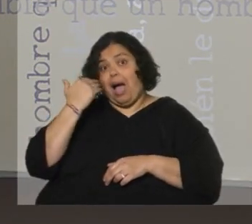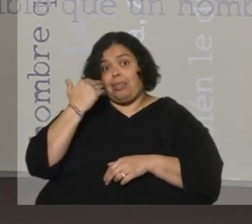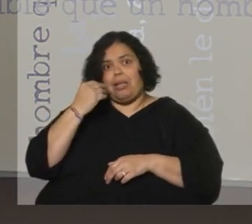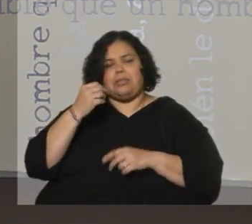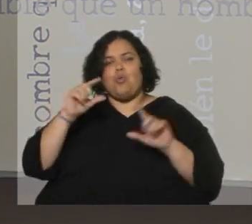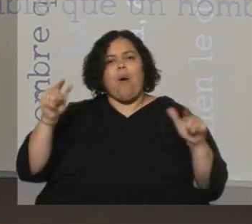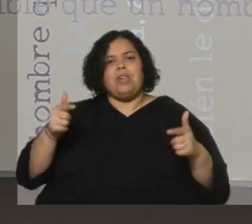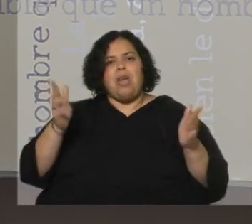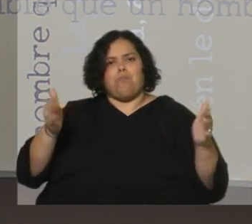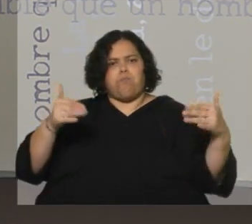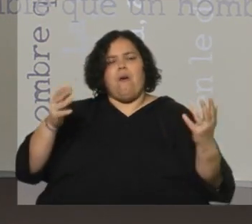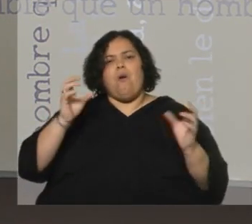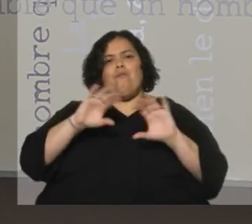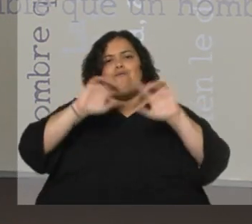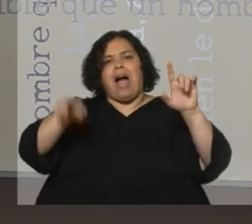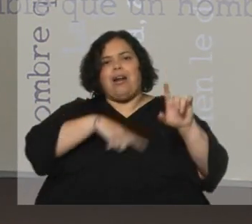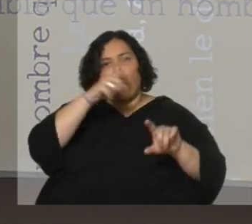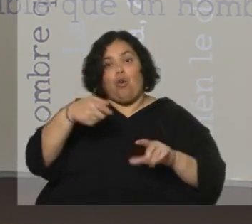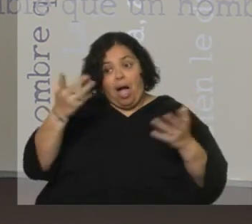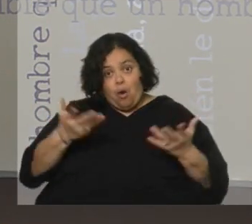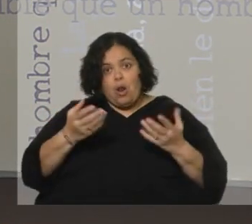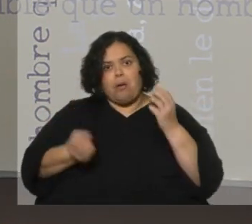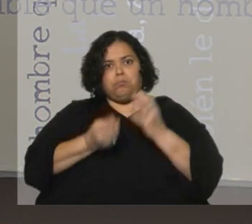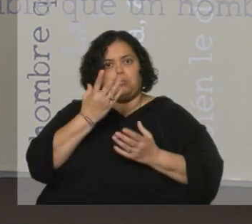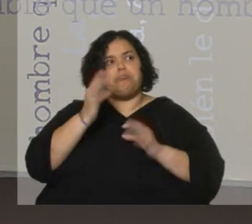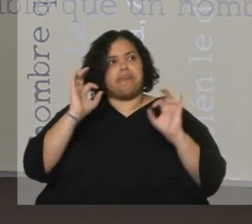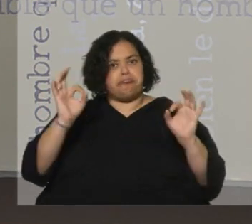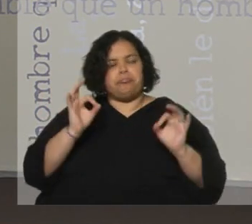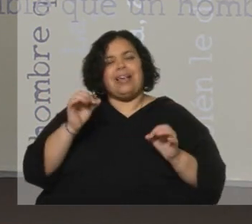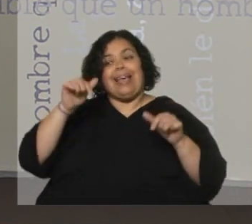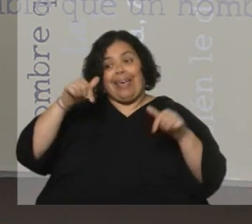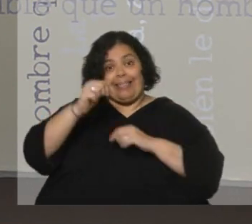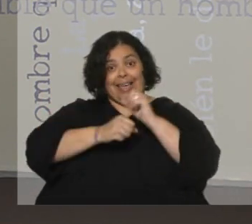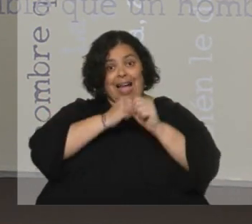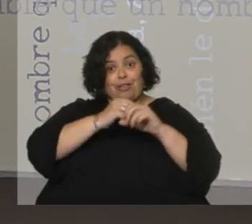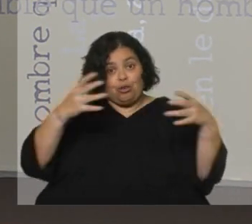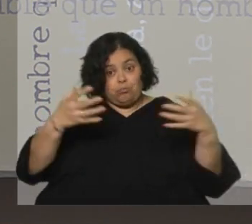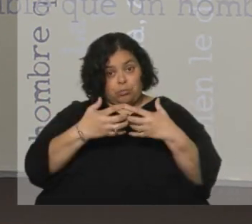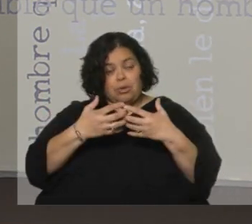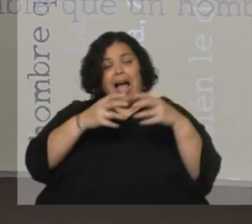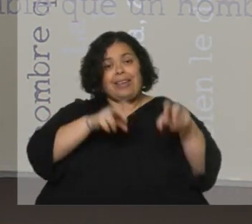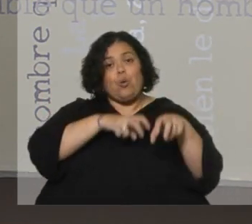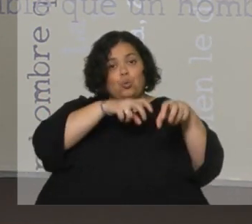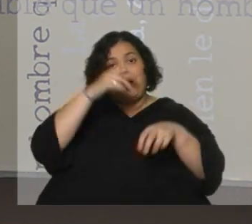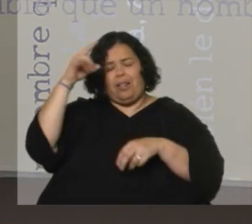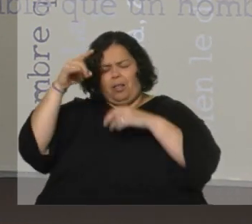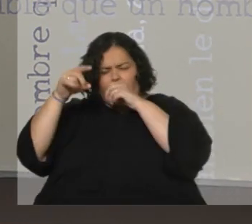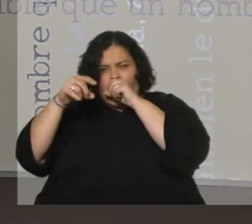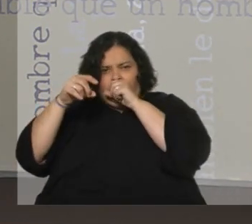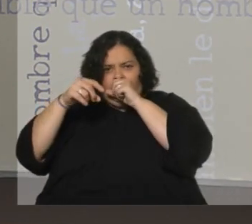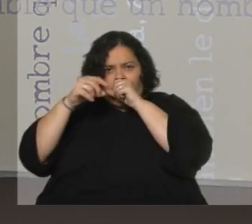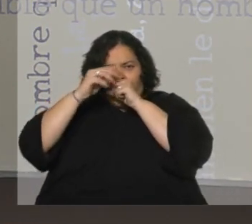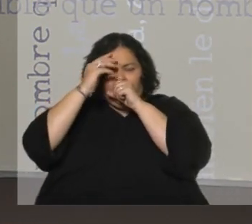enfardadoras este año por ejemplo fue una cosa impresionante lo que fue la Cómo Se juntaron la agricultura y la ganadería por ejemplo esas hojas que en